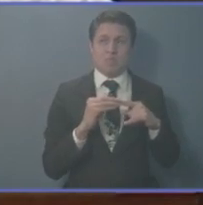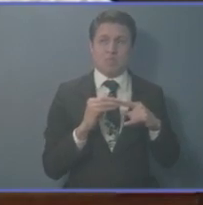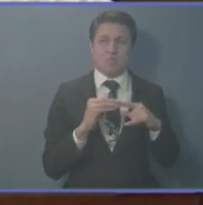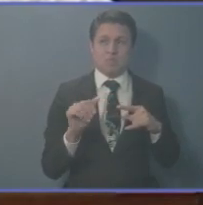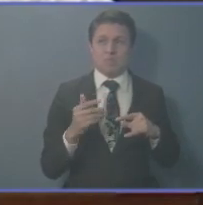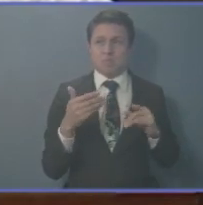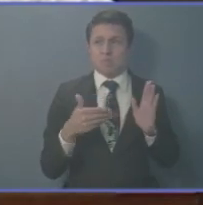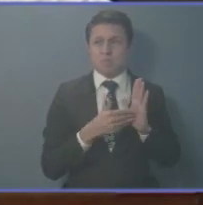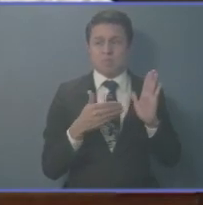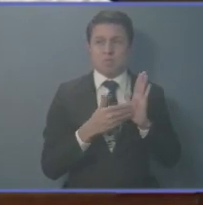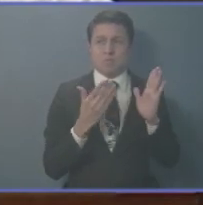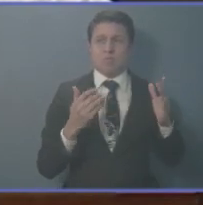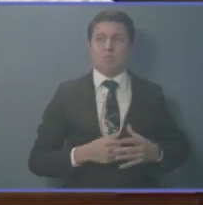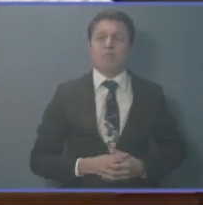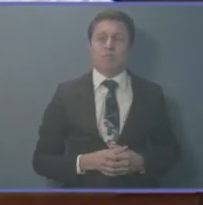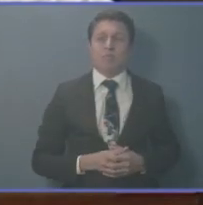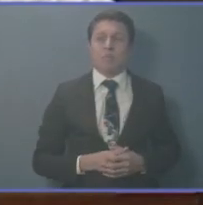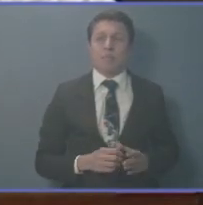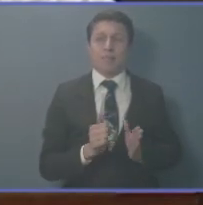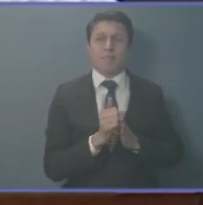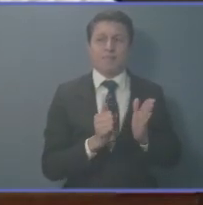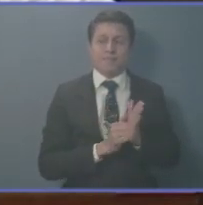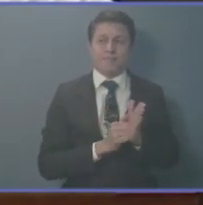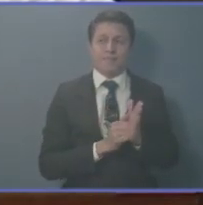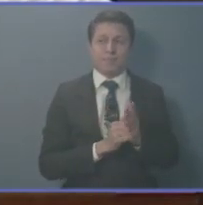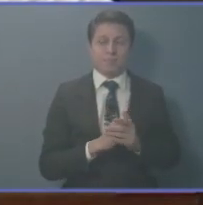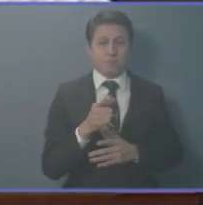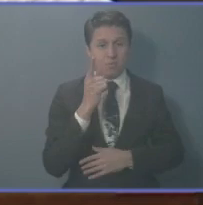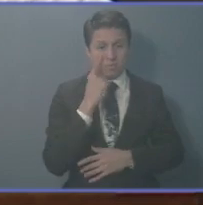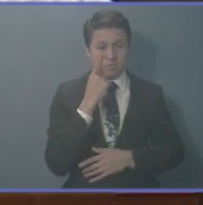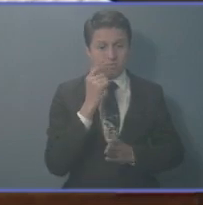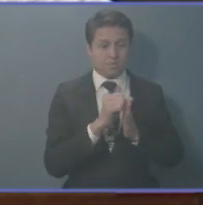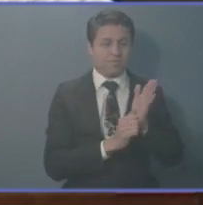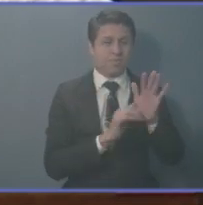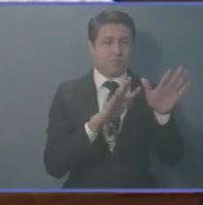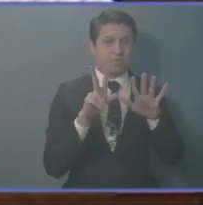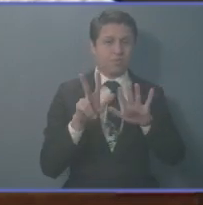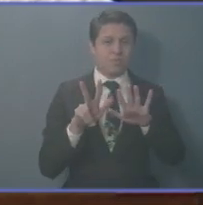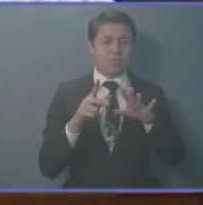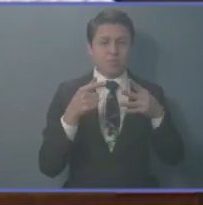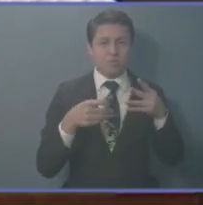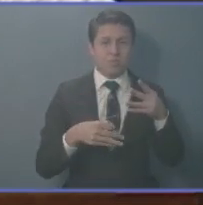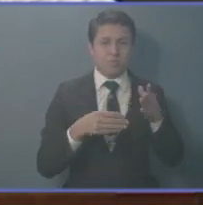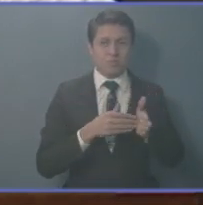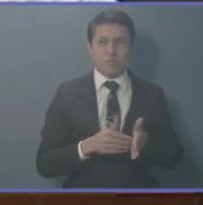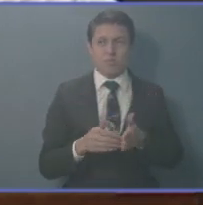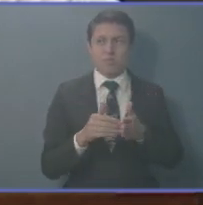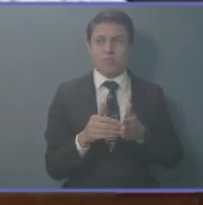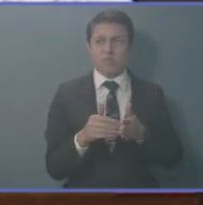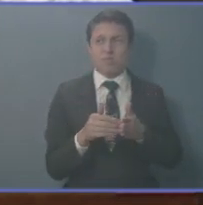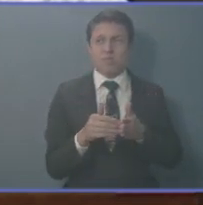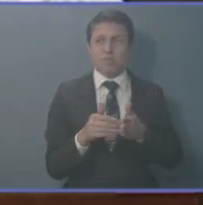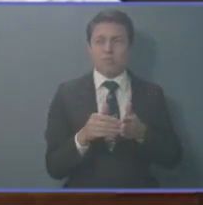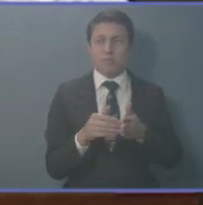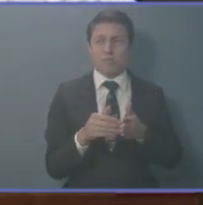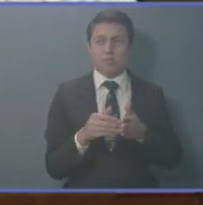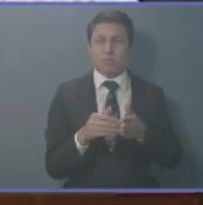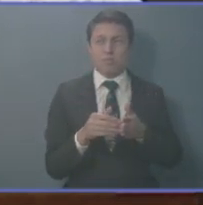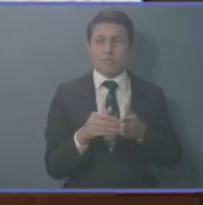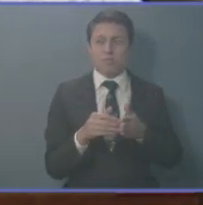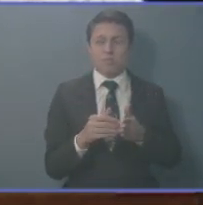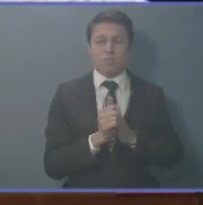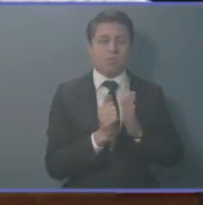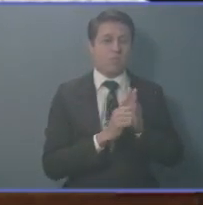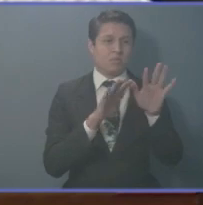la contraría. De la vigilancia, artículo 18, el presente decreto estará de la vigencia,